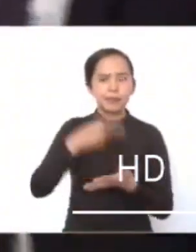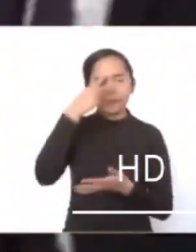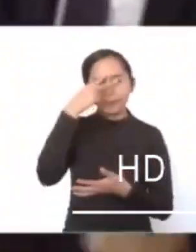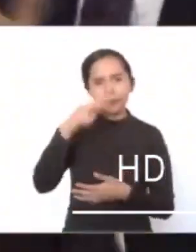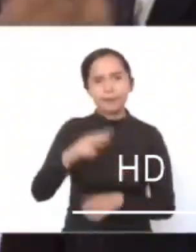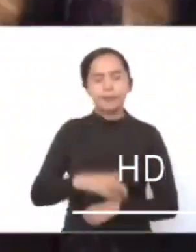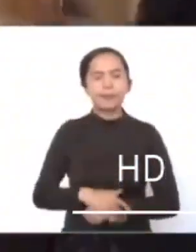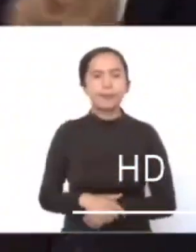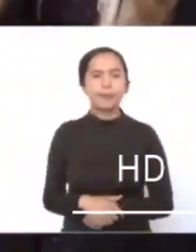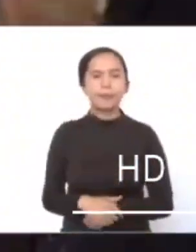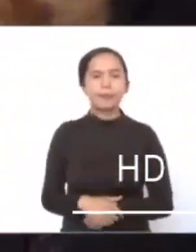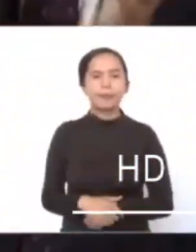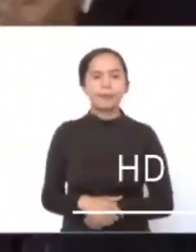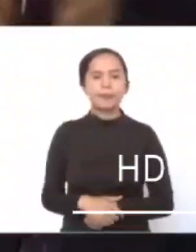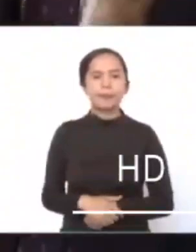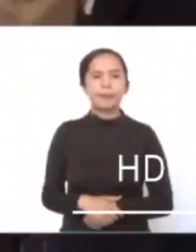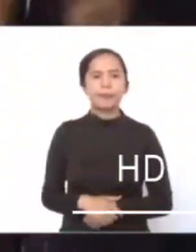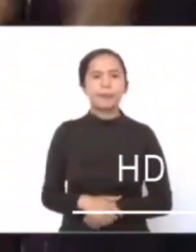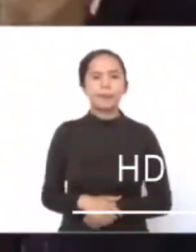de México.